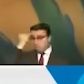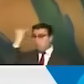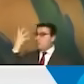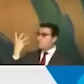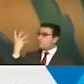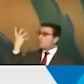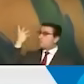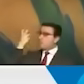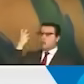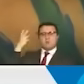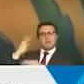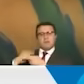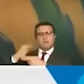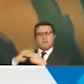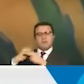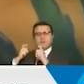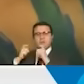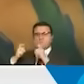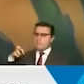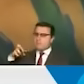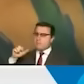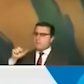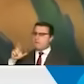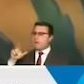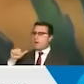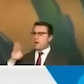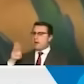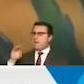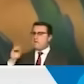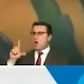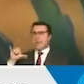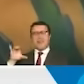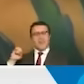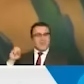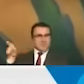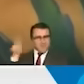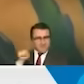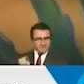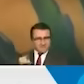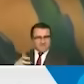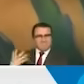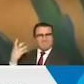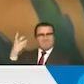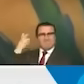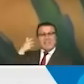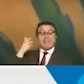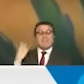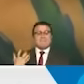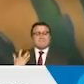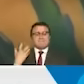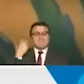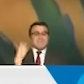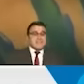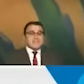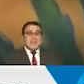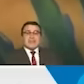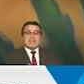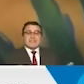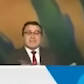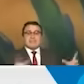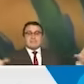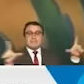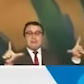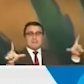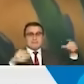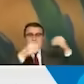que llamábamos de los parabólicos cuando nos ofrecían un servicio de televisión de